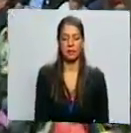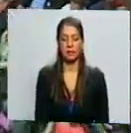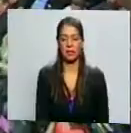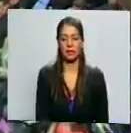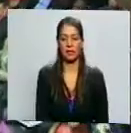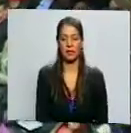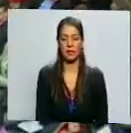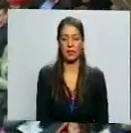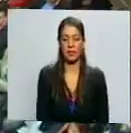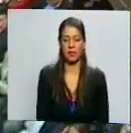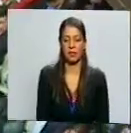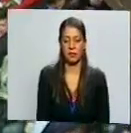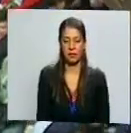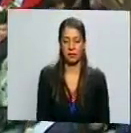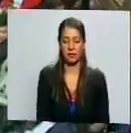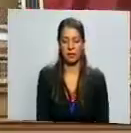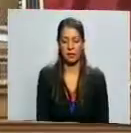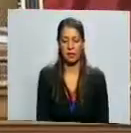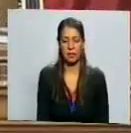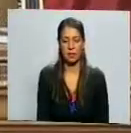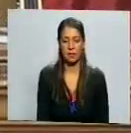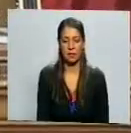esta ley constitucional.